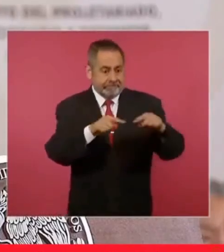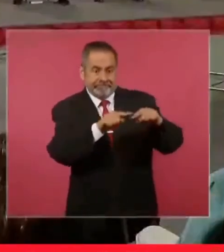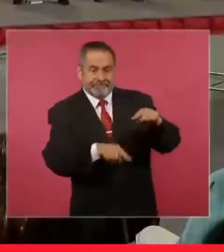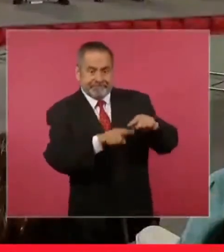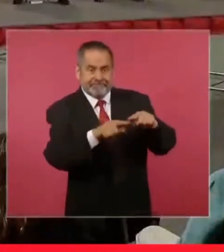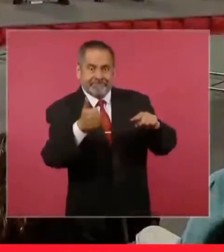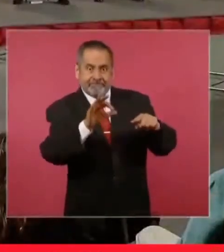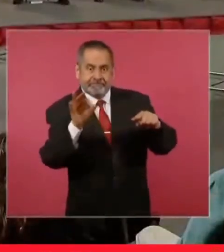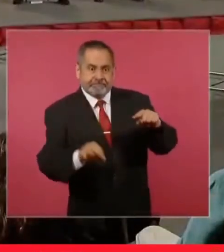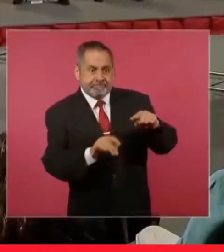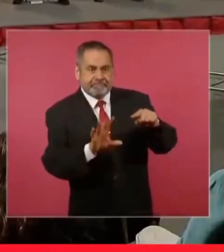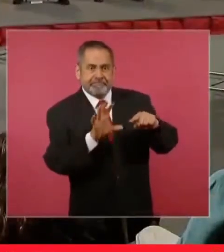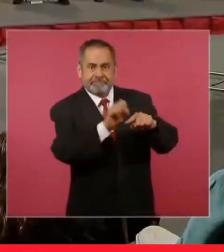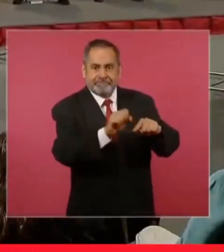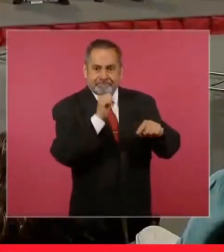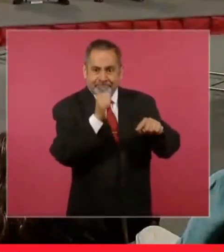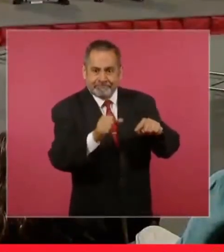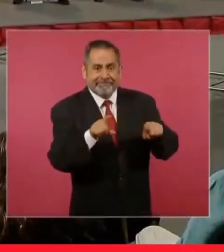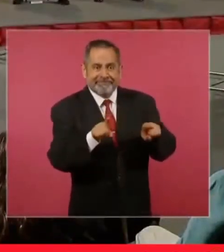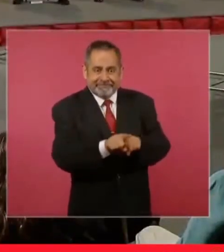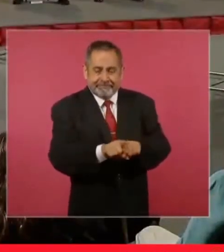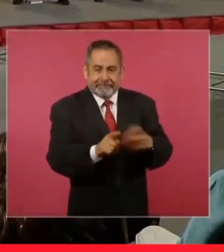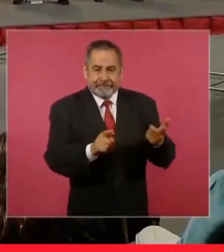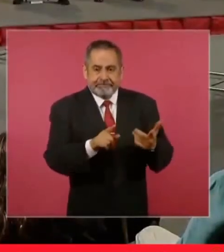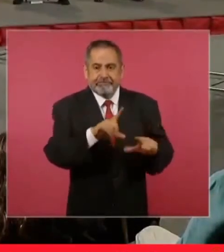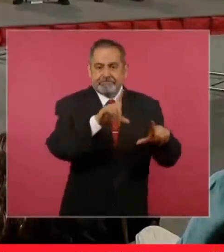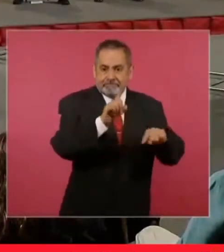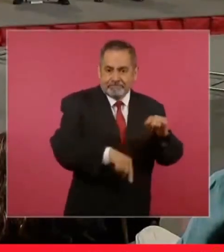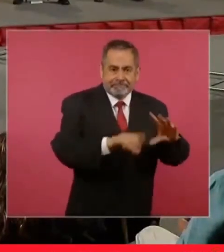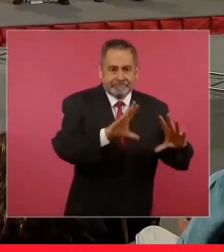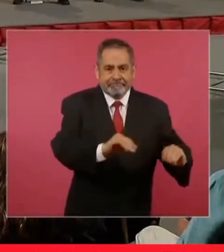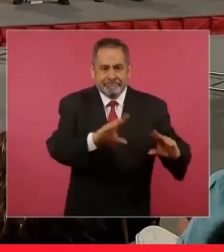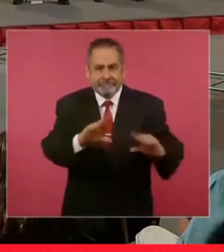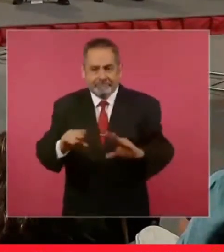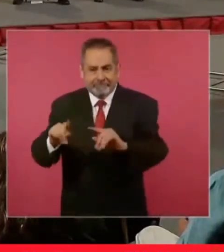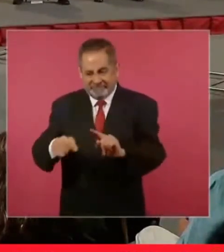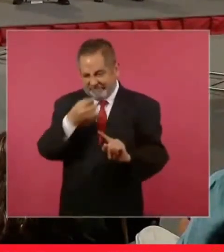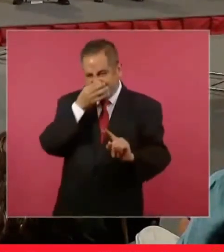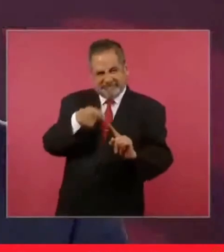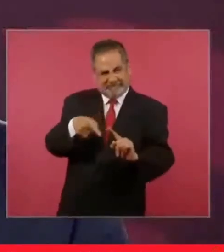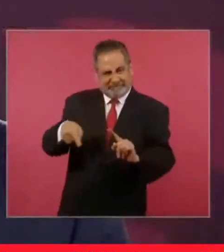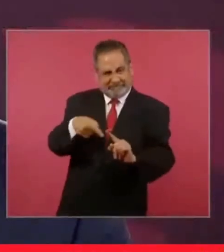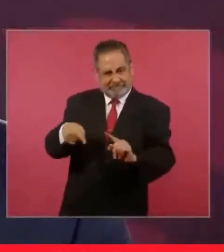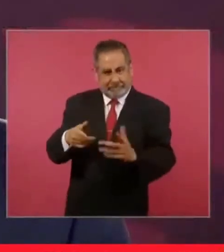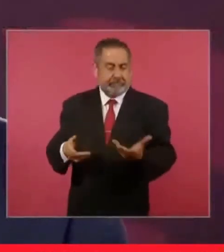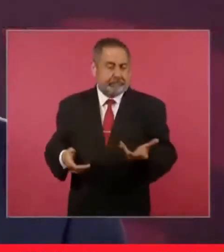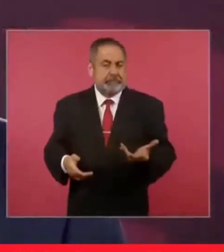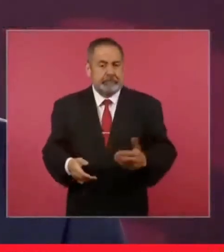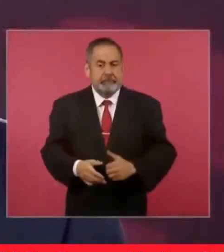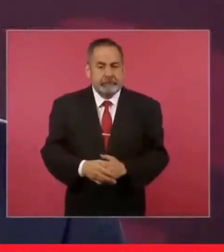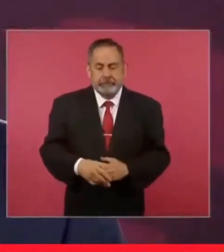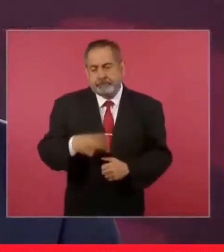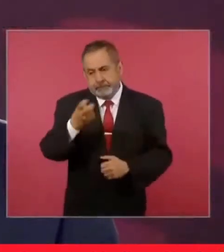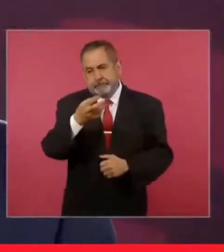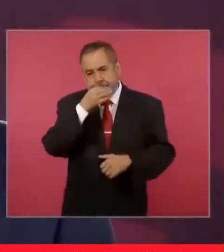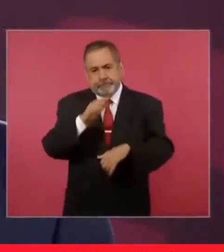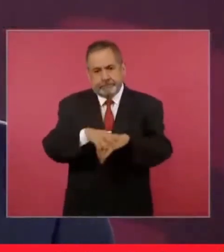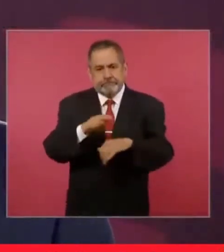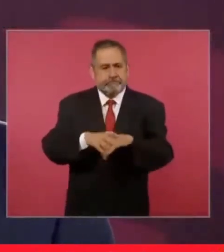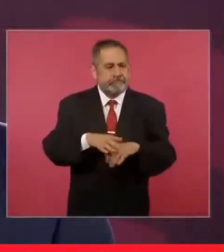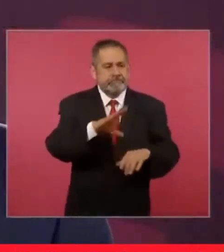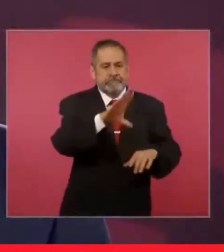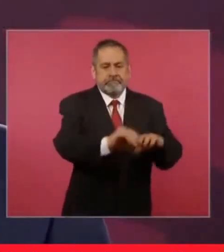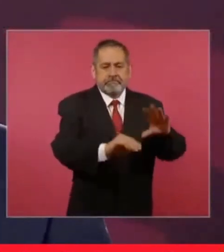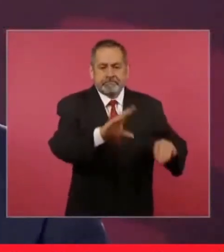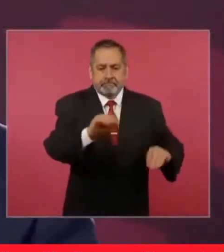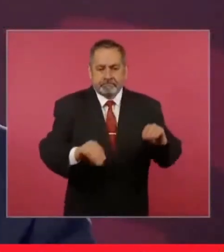demanda máxima de ese día se desconectaron en ese corto periodo de tiempo. Es el motivo de las desconexiones